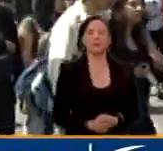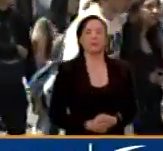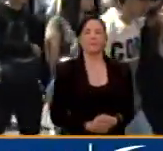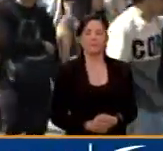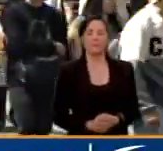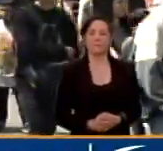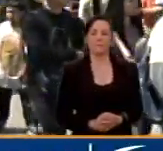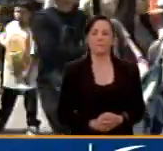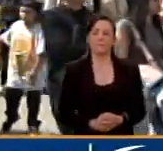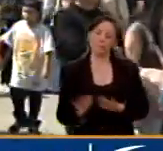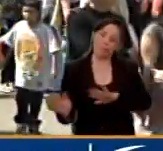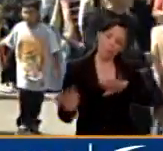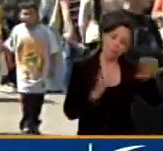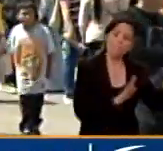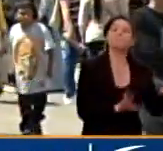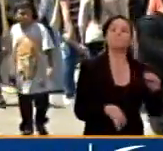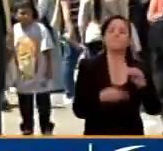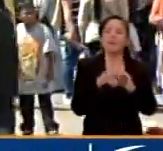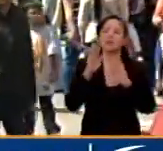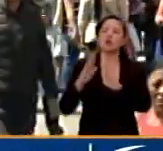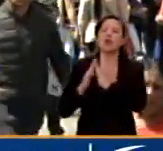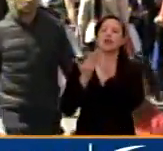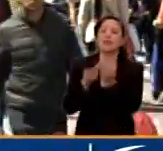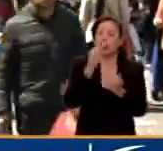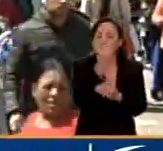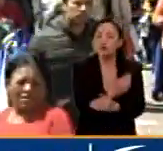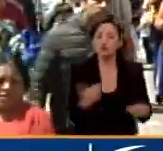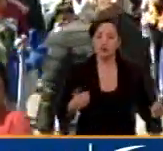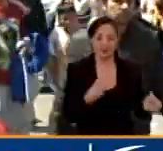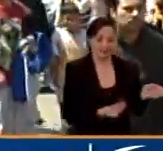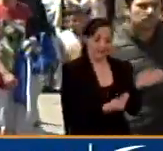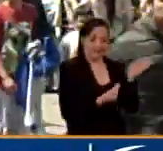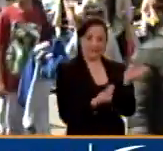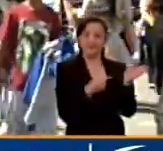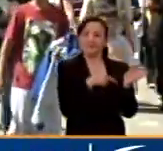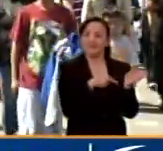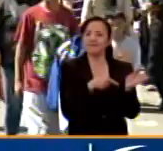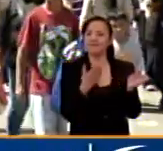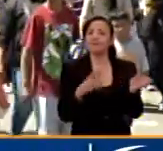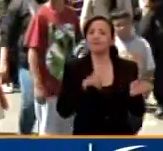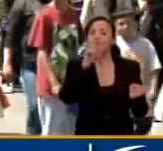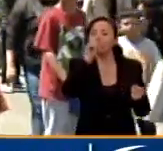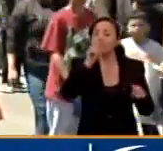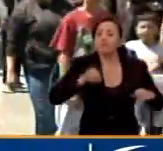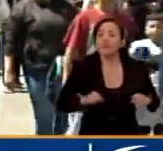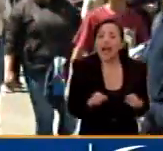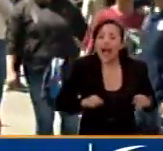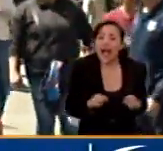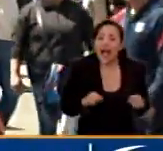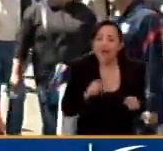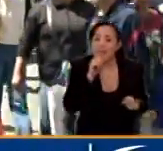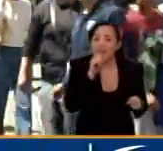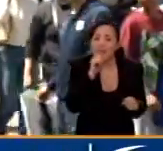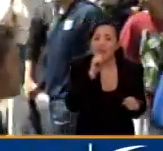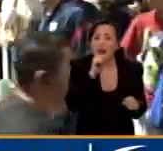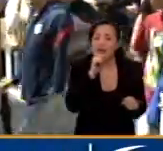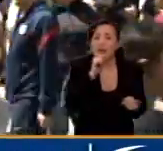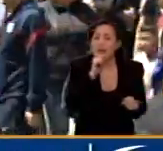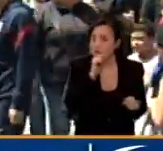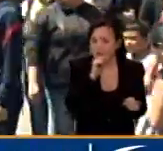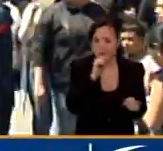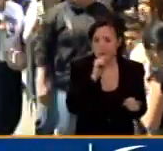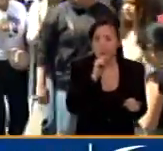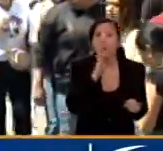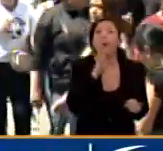Y seguimos más con literatura infantil. Por ejemplo, tengo esto en mis manos. Las gallinas no hacen miau. Esto es de una